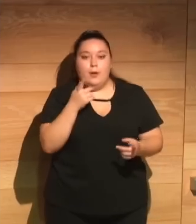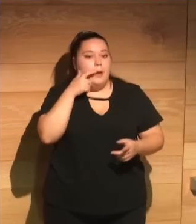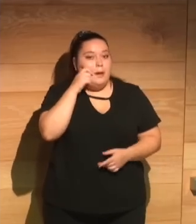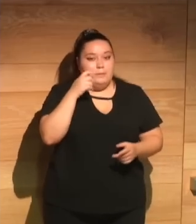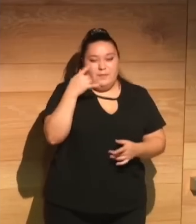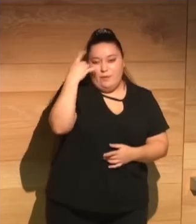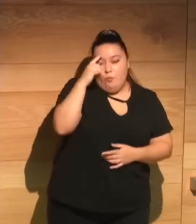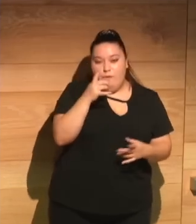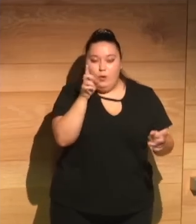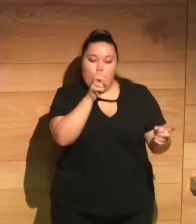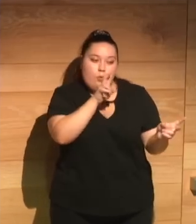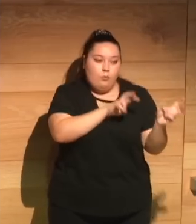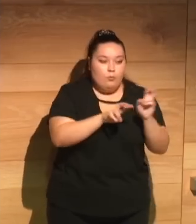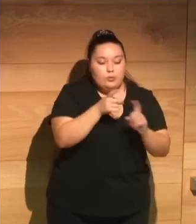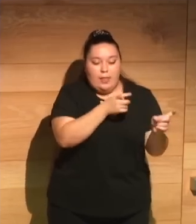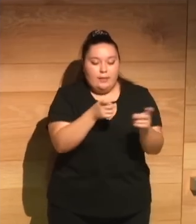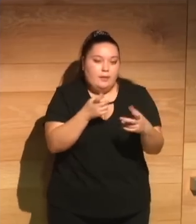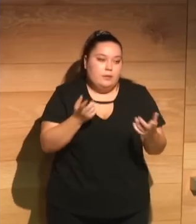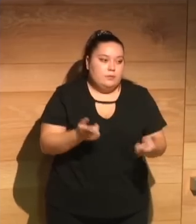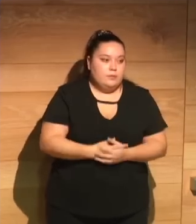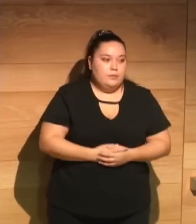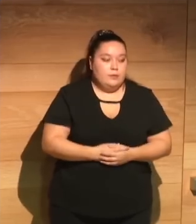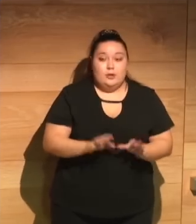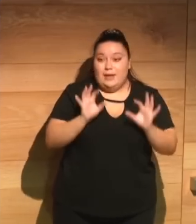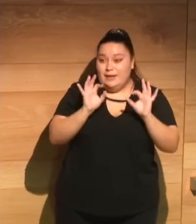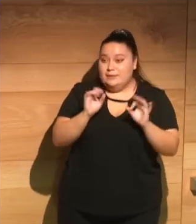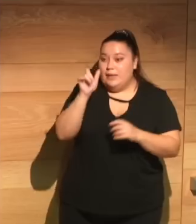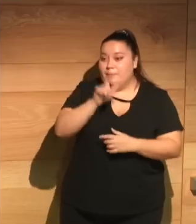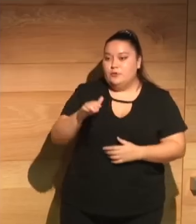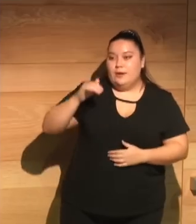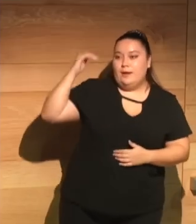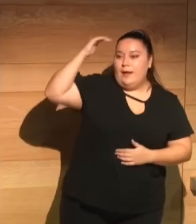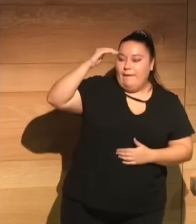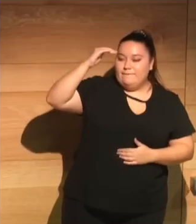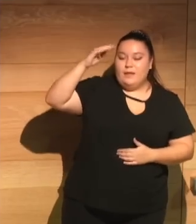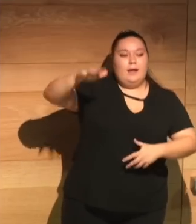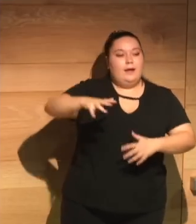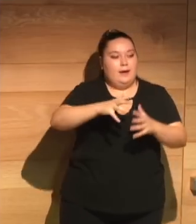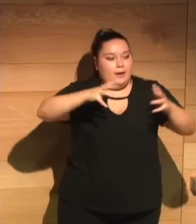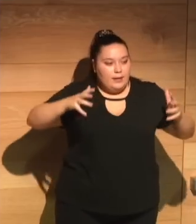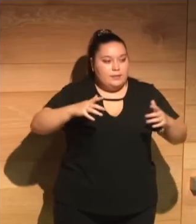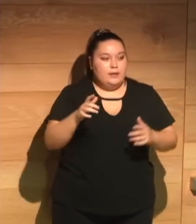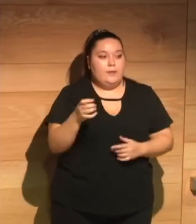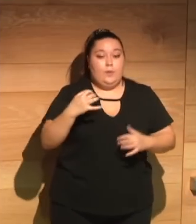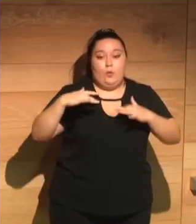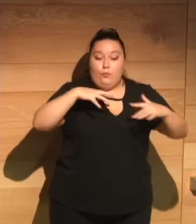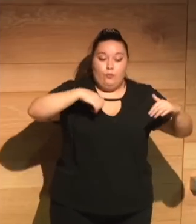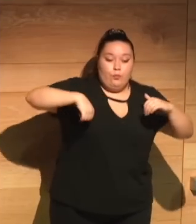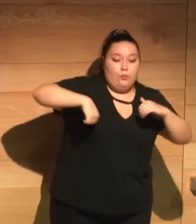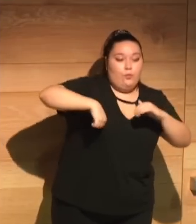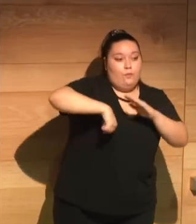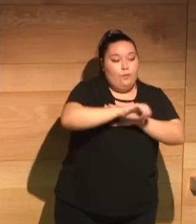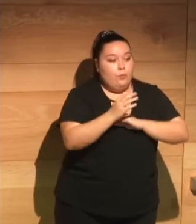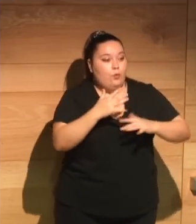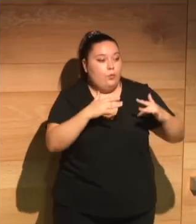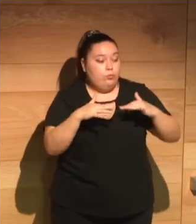con pieles de búfalo, pues a lo mejor... Pero pues, eso no. Es así, hay gente alta, fuerte, grande, que juega muy bien al fútbol, y hay otros que